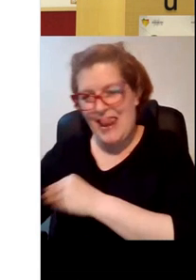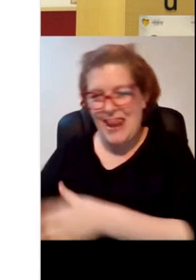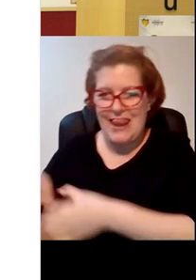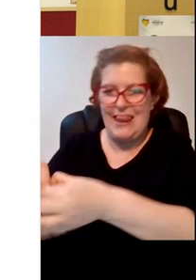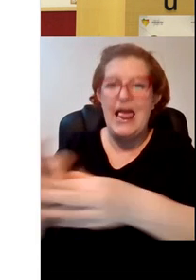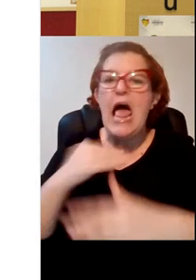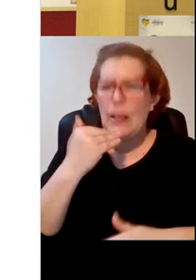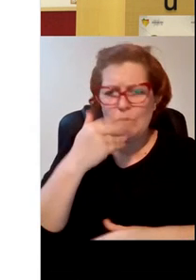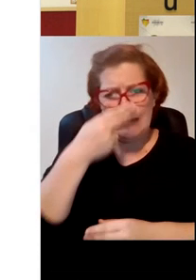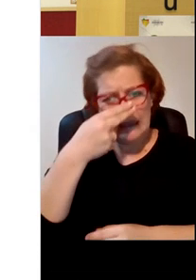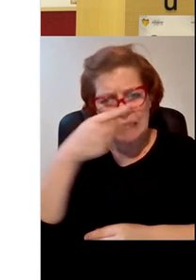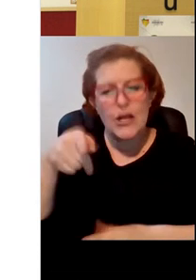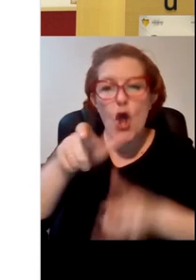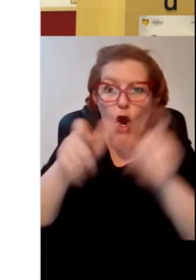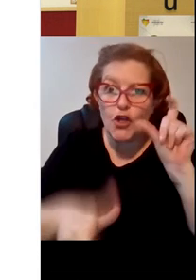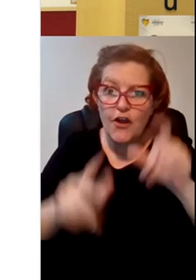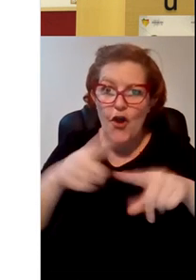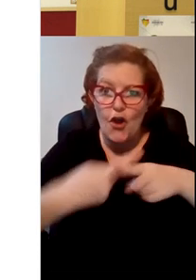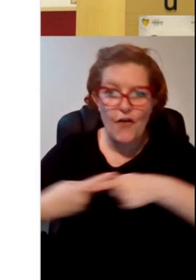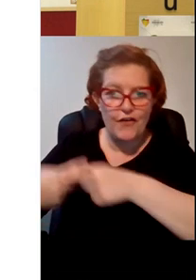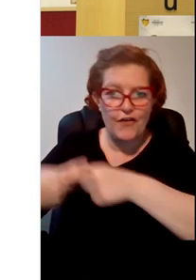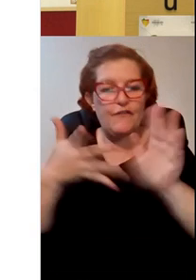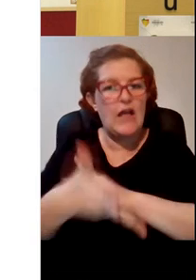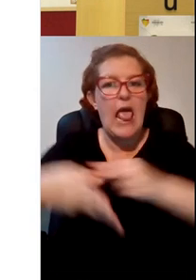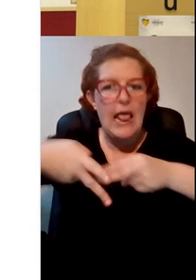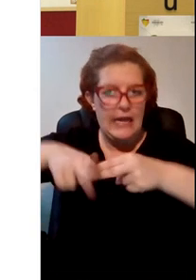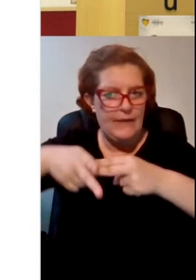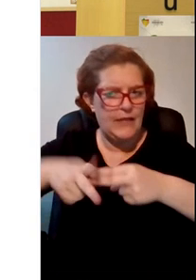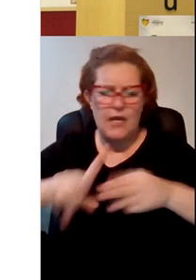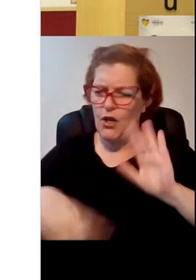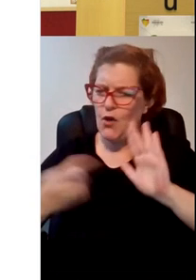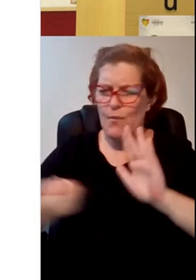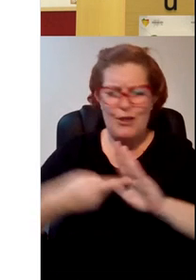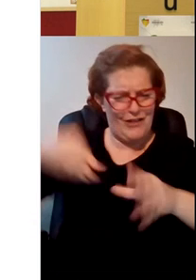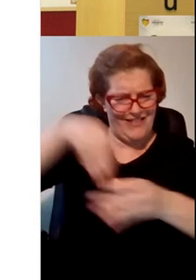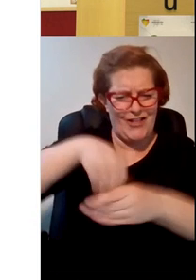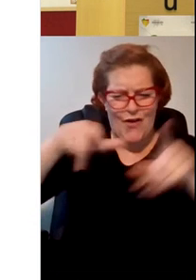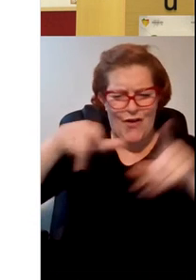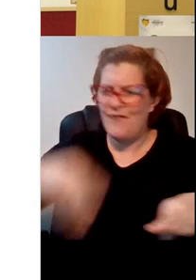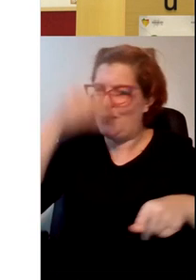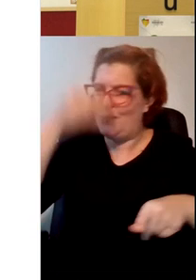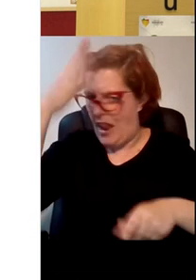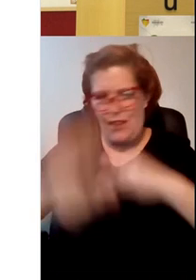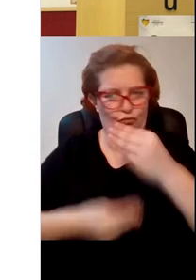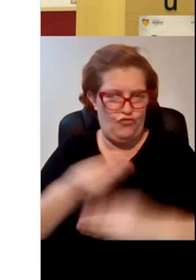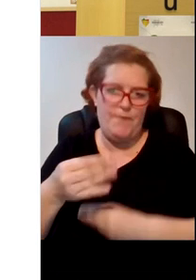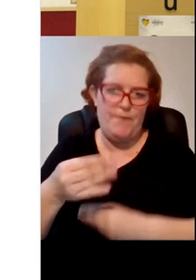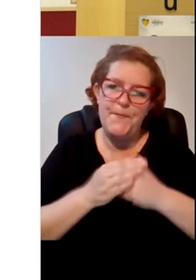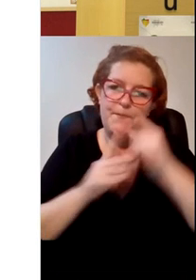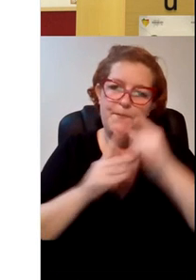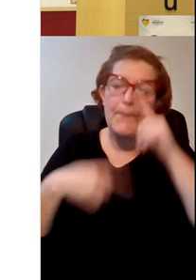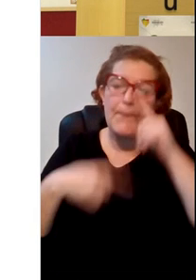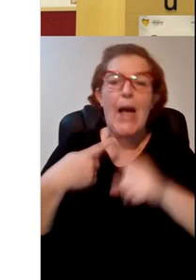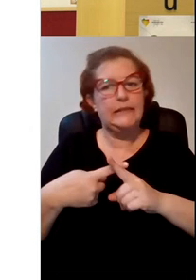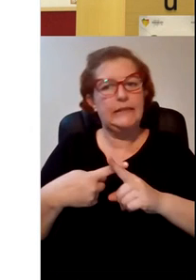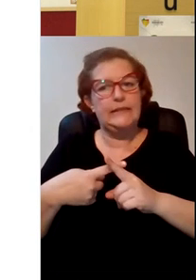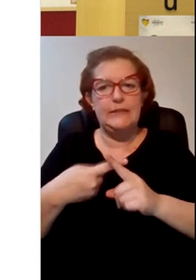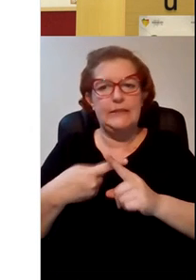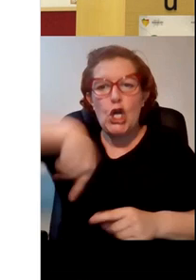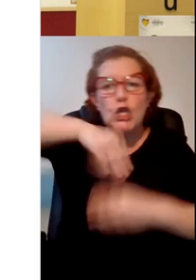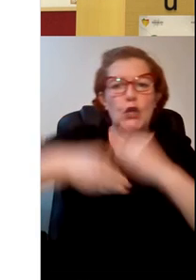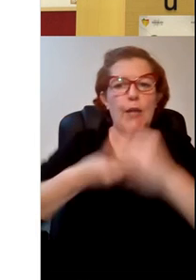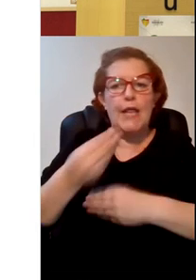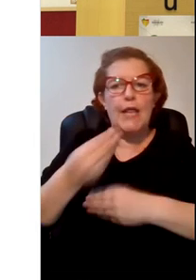colaborativo es que es una herramienta totalmente integrada en aula virtual y además lo que nosotros hicimos